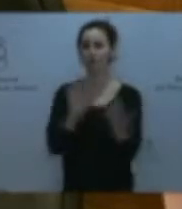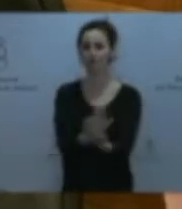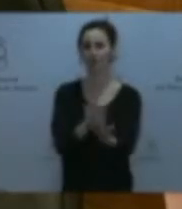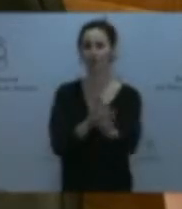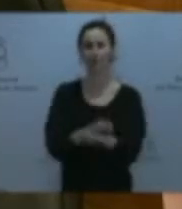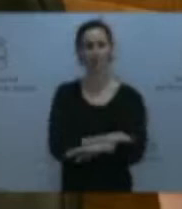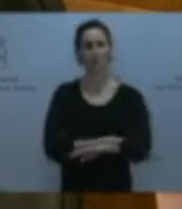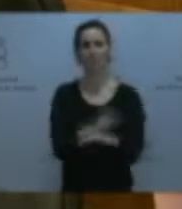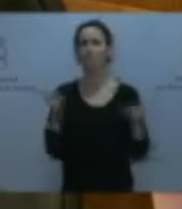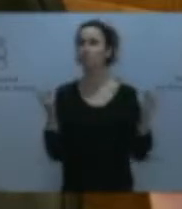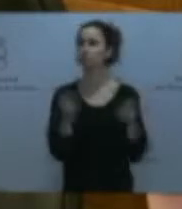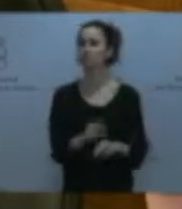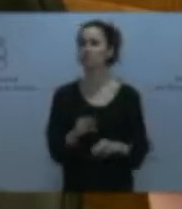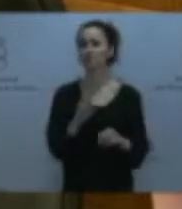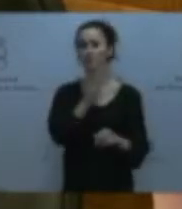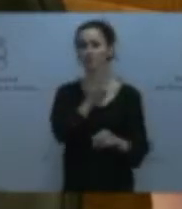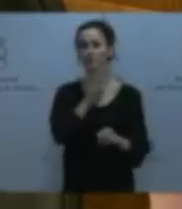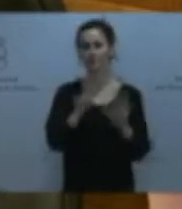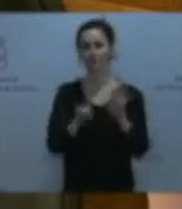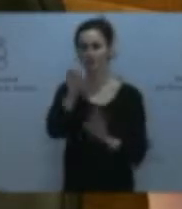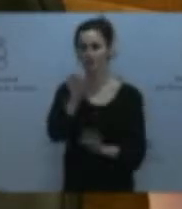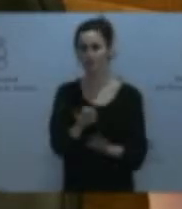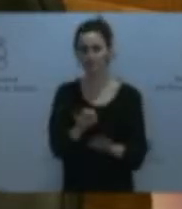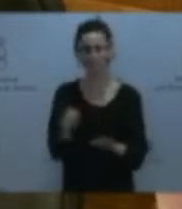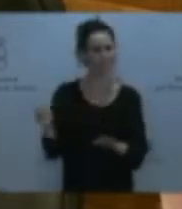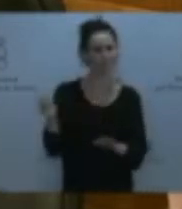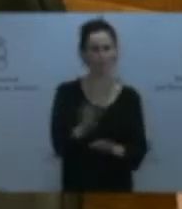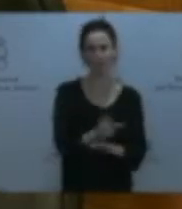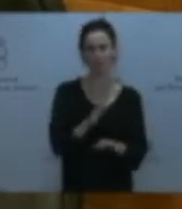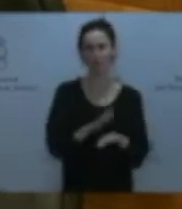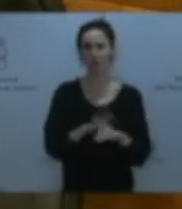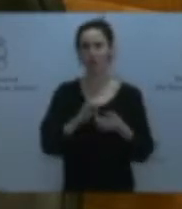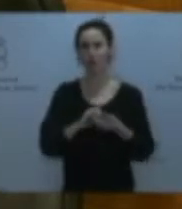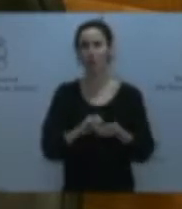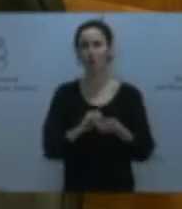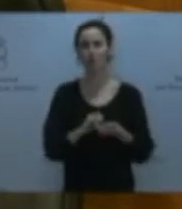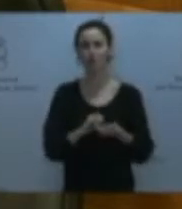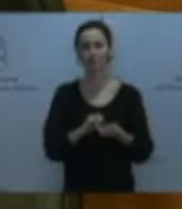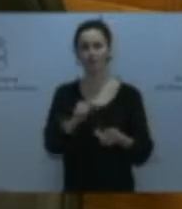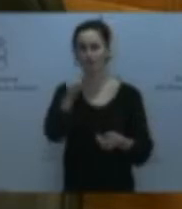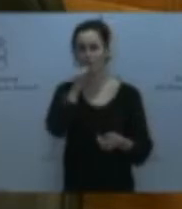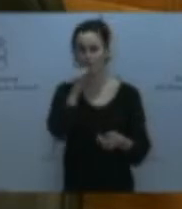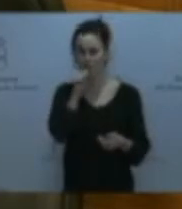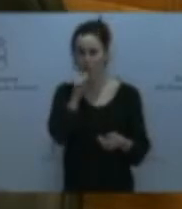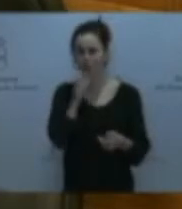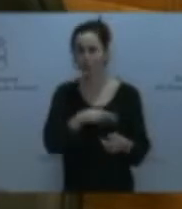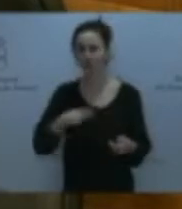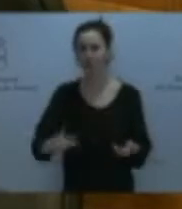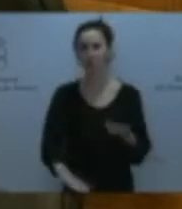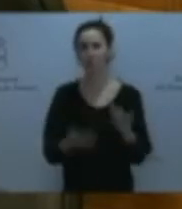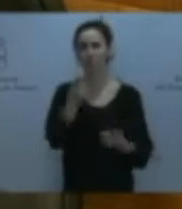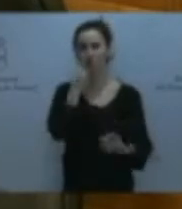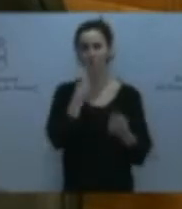presupuestos estatales precisamente un 46% a la Confederación Hidrográfica del Cantábrico con respecto a los presupuestos del